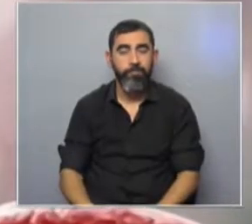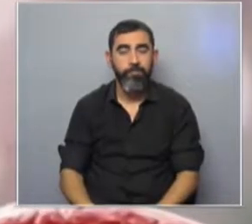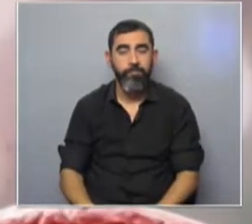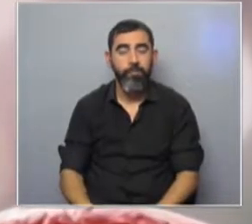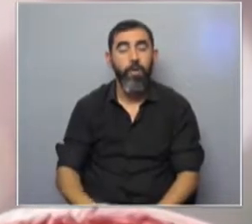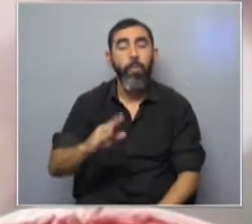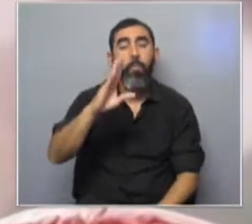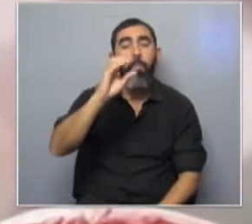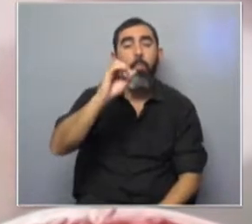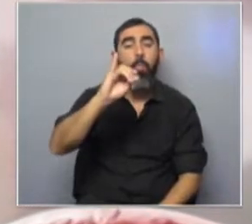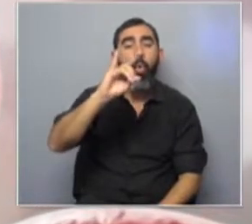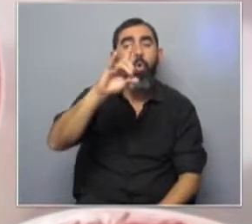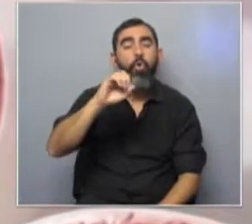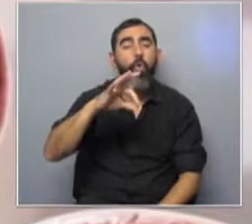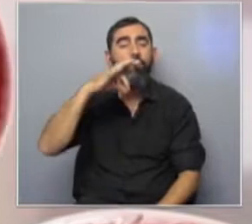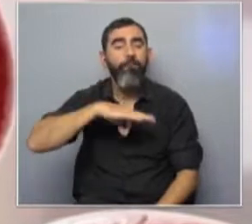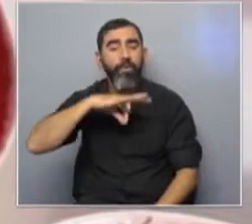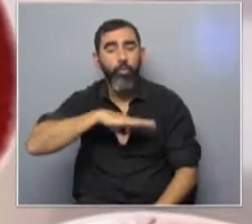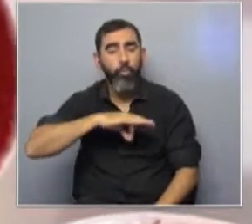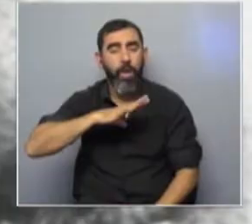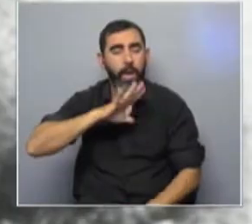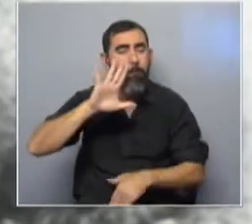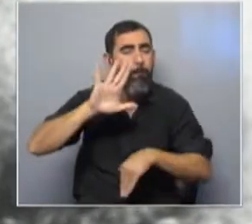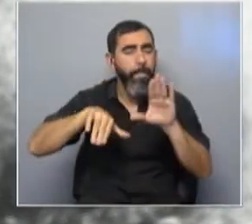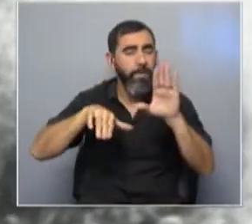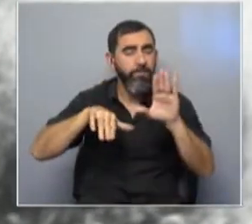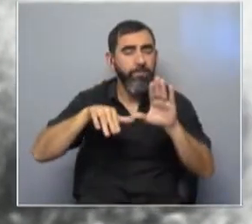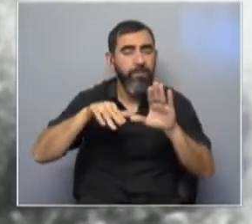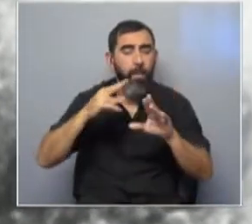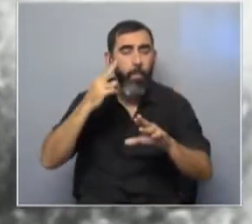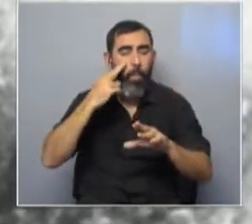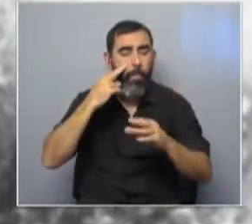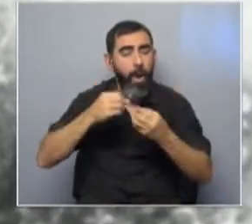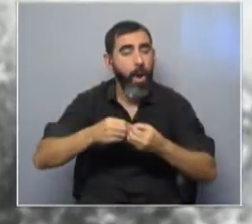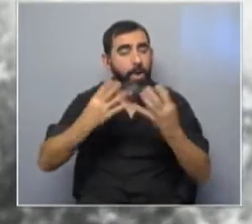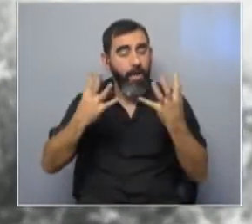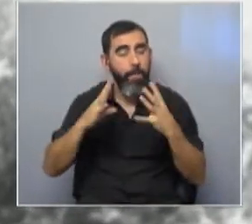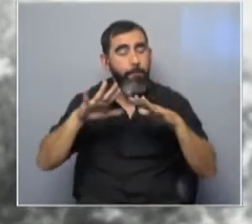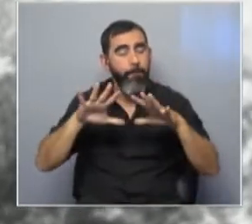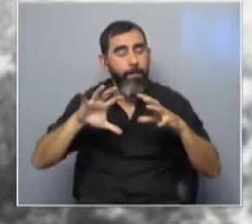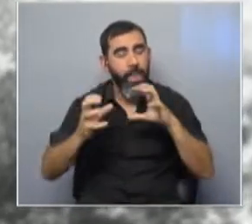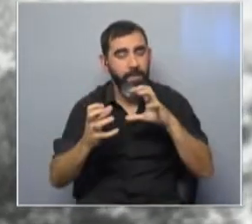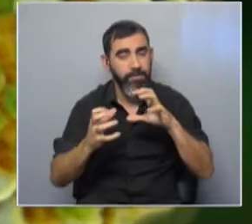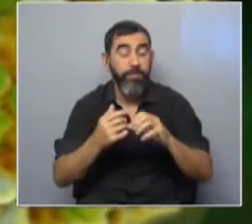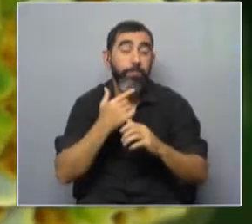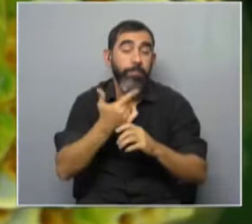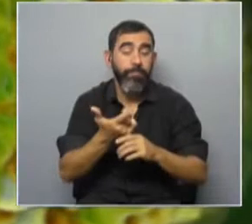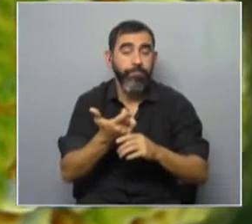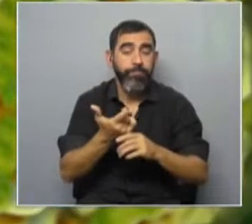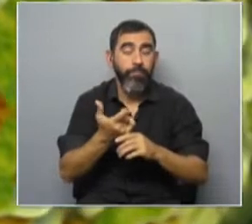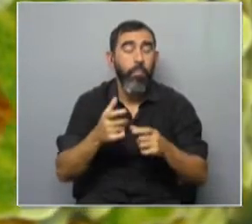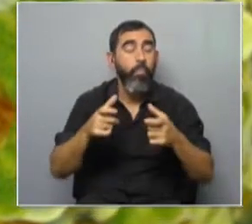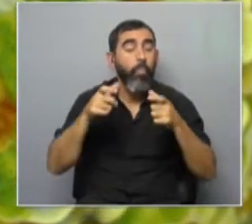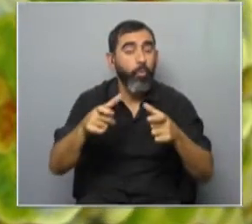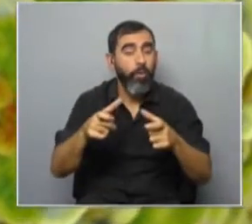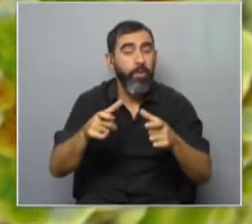Los poliovirus son los enterovirus que tienen más relación con las parálisis flácidas agudas. Por suerte los